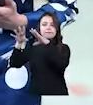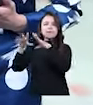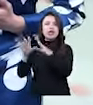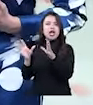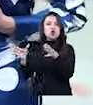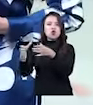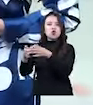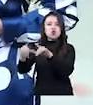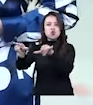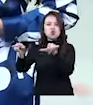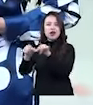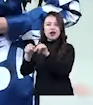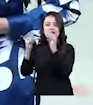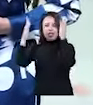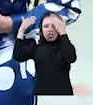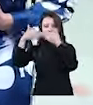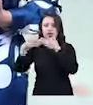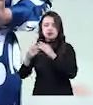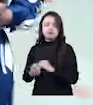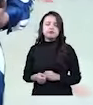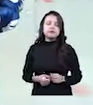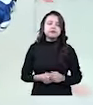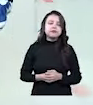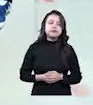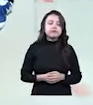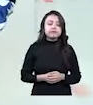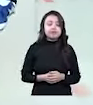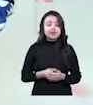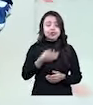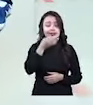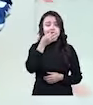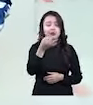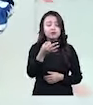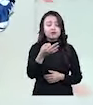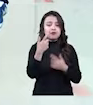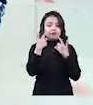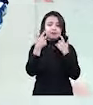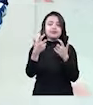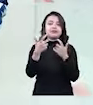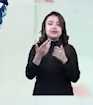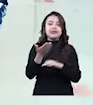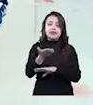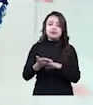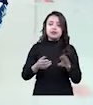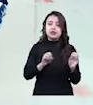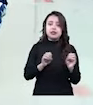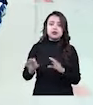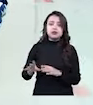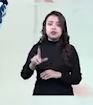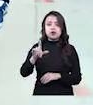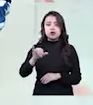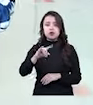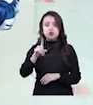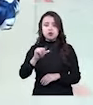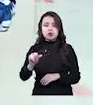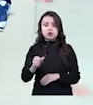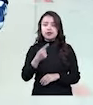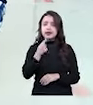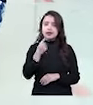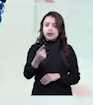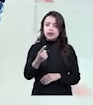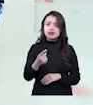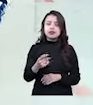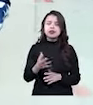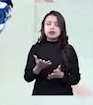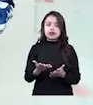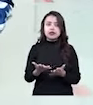Pues esta denuncia generó muchísima polémica porque le piden la renuncia a Luis Carlos Leal, le dicen que lo van a